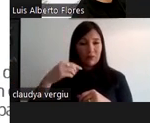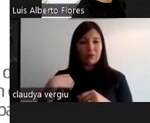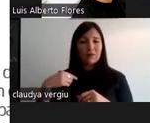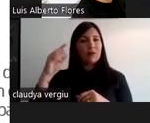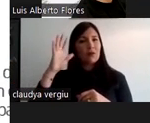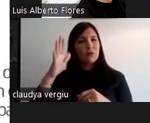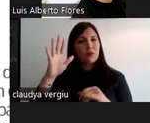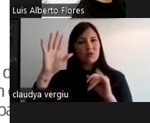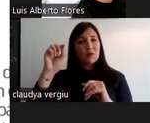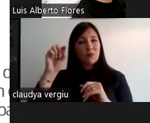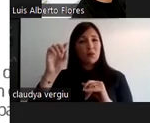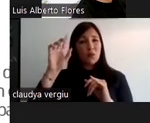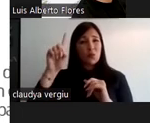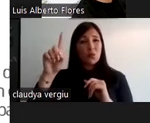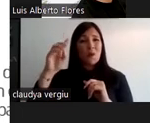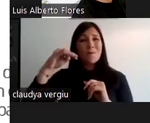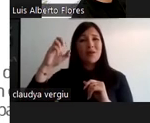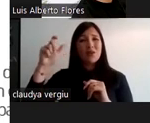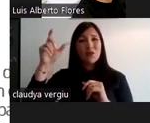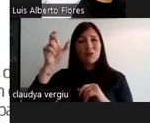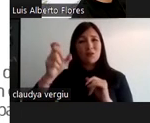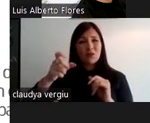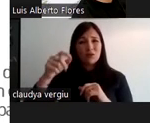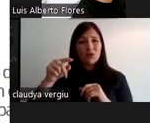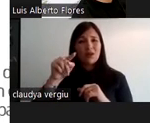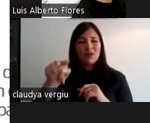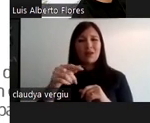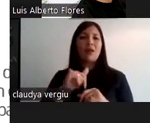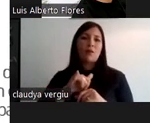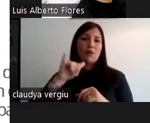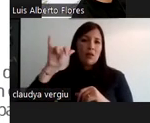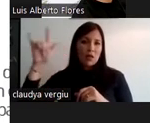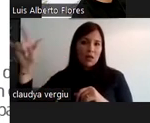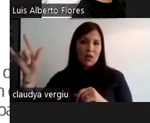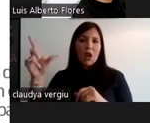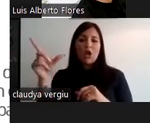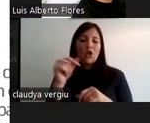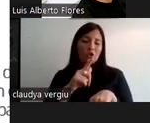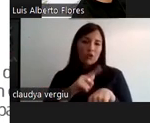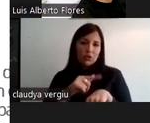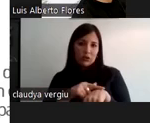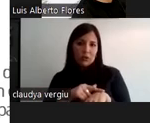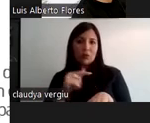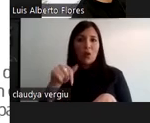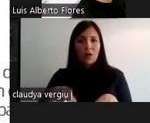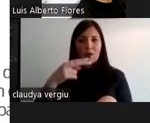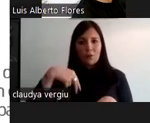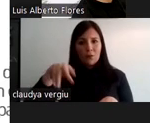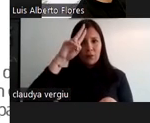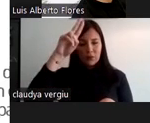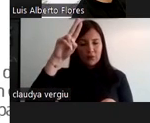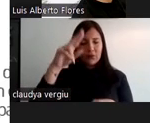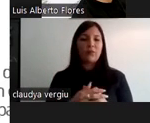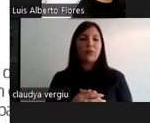de seis punto un millones de personas tendrían esta intención de viajar a corto plazo a un destino nacional el cual